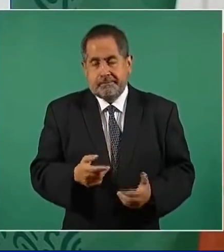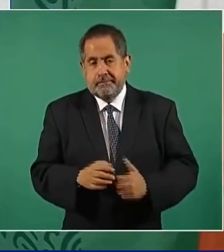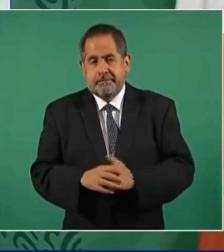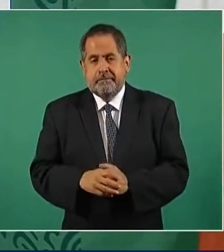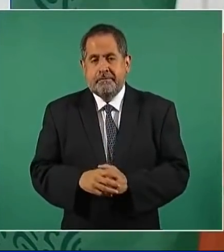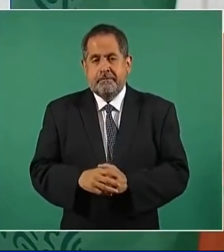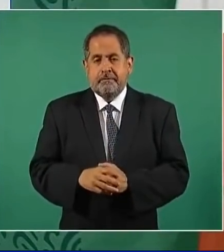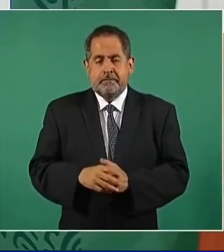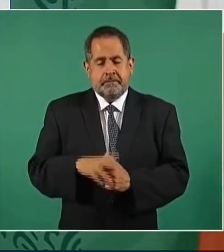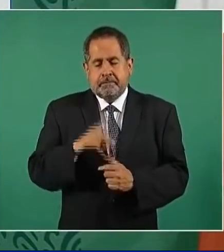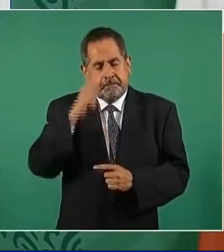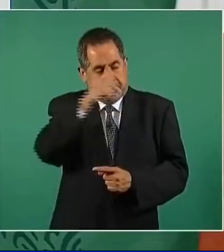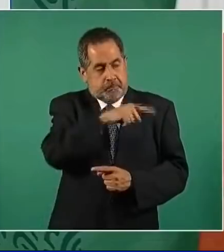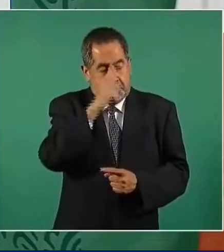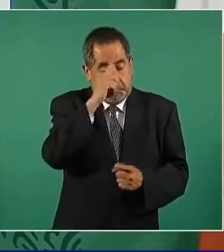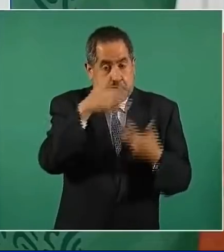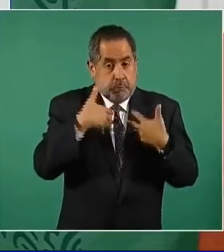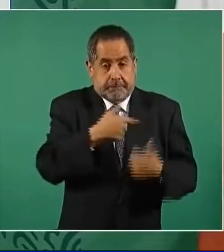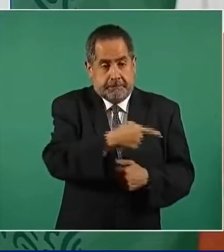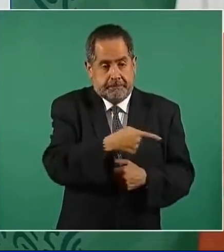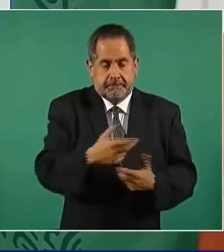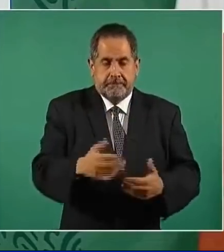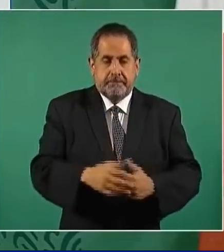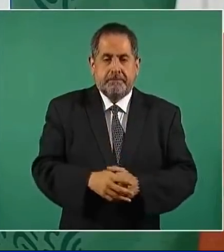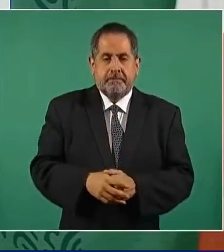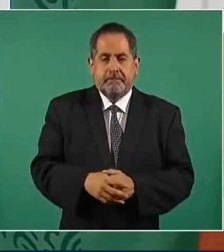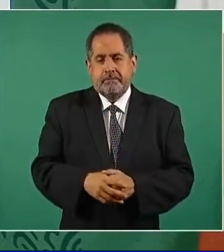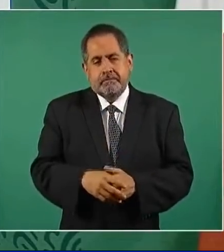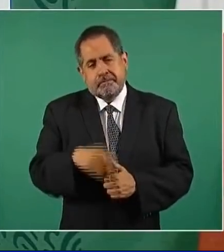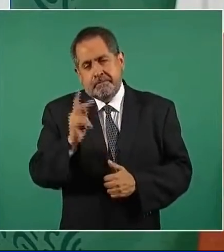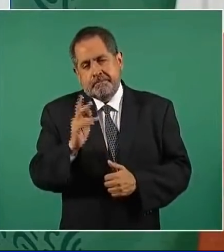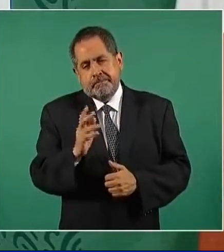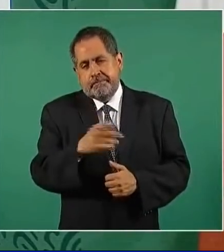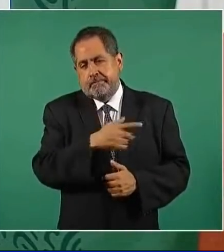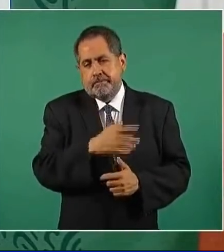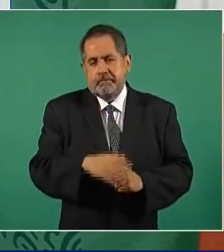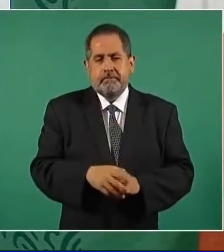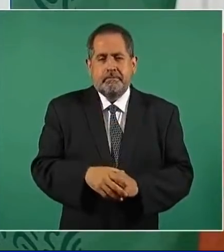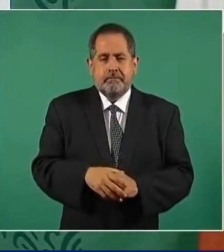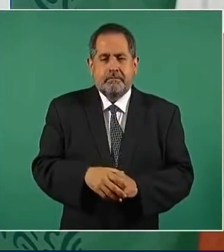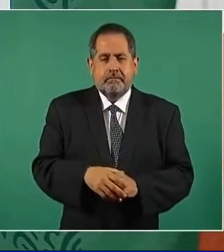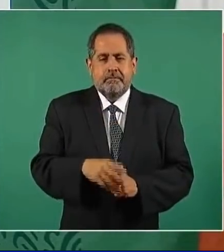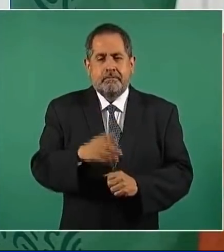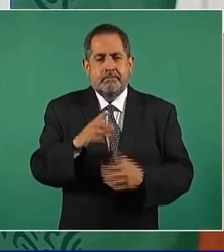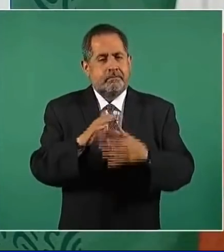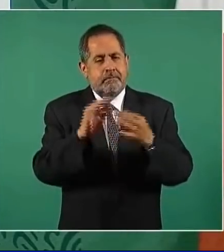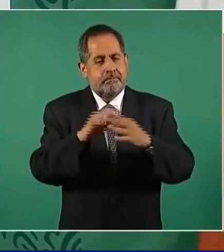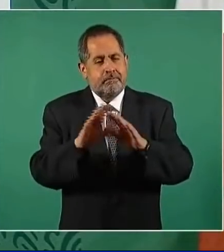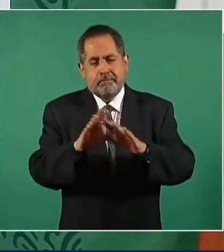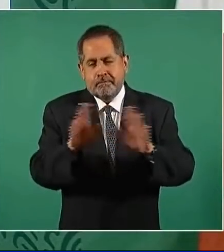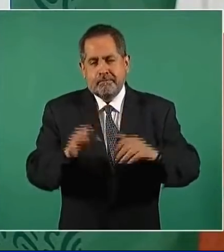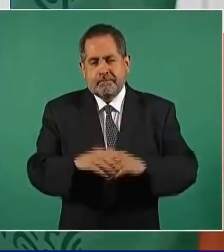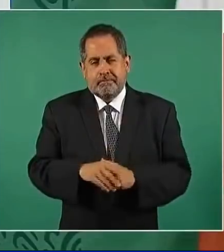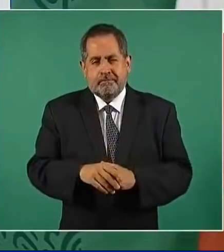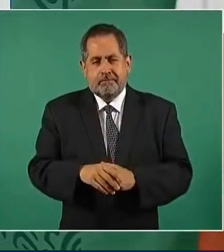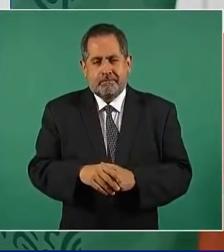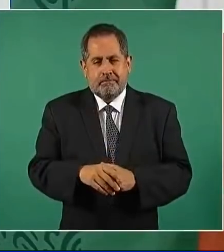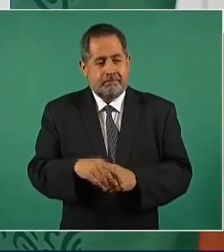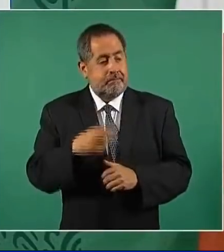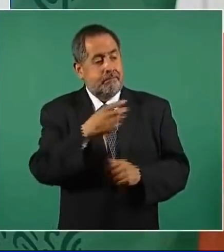eso no lo entienden prefiero bueno mi segundo sujeto les vamos a estar